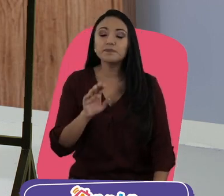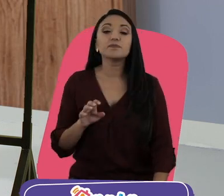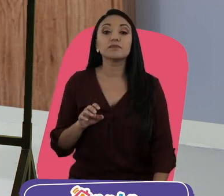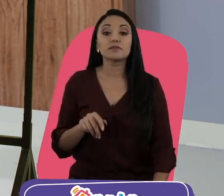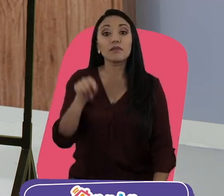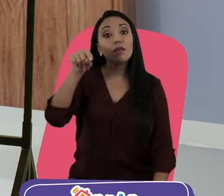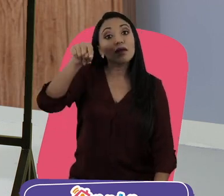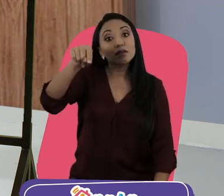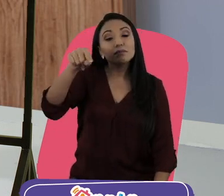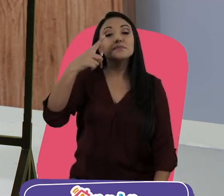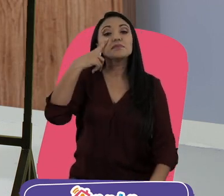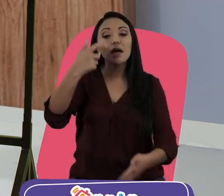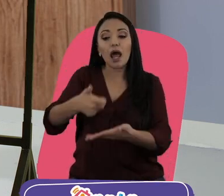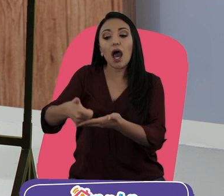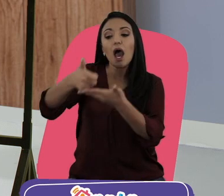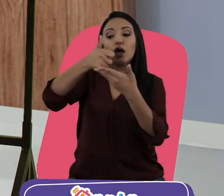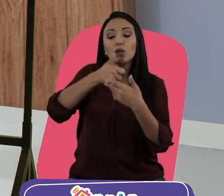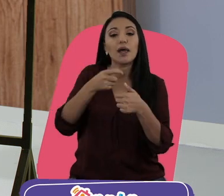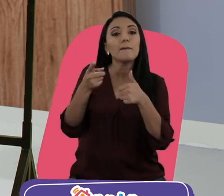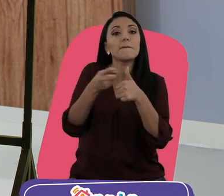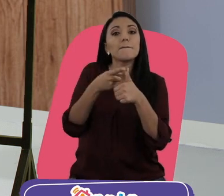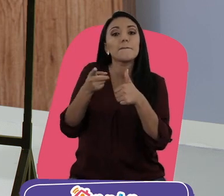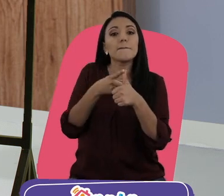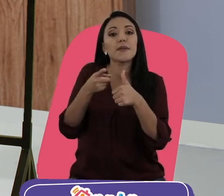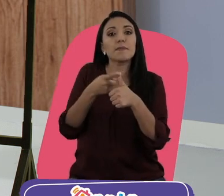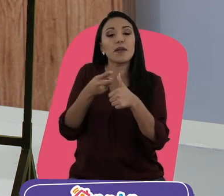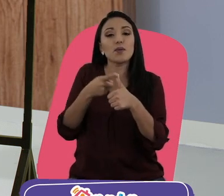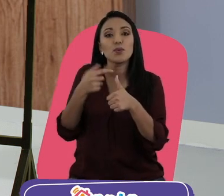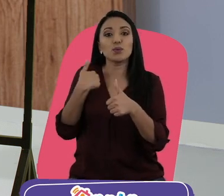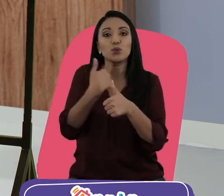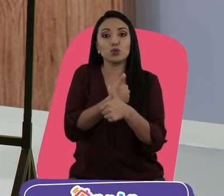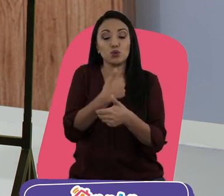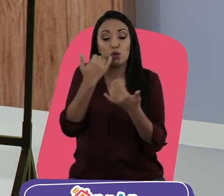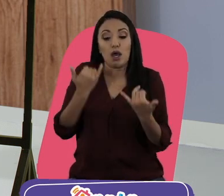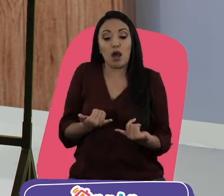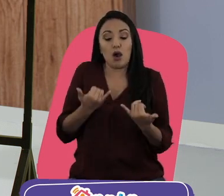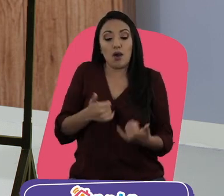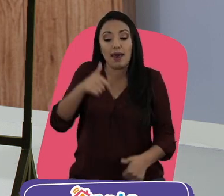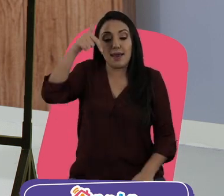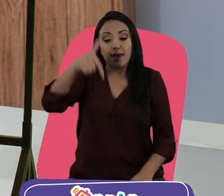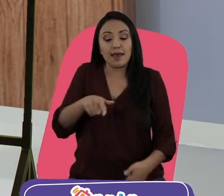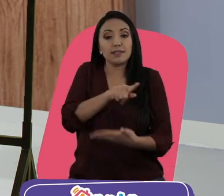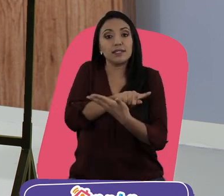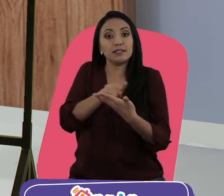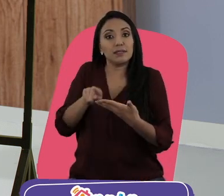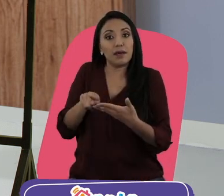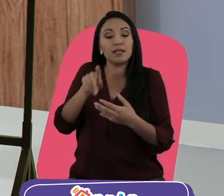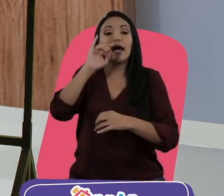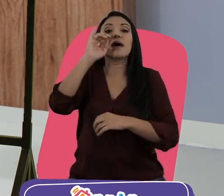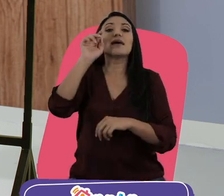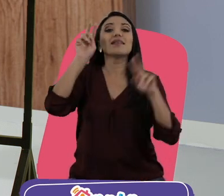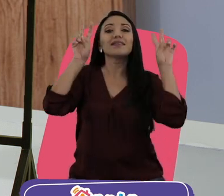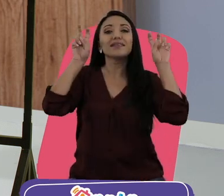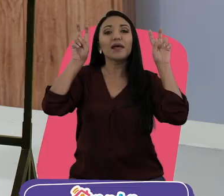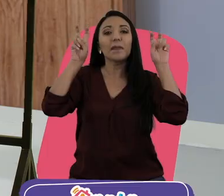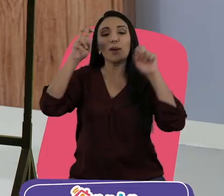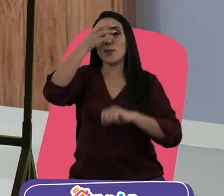va a ayudar a construir nuestra primera manifestación cultural en esta semana de la